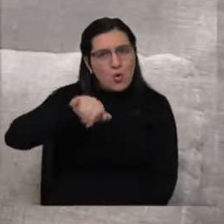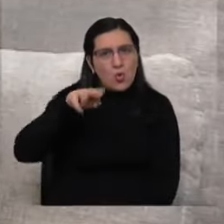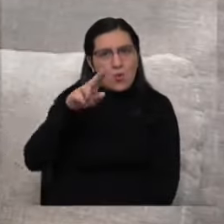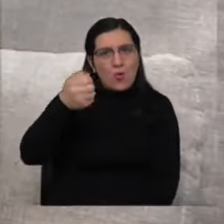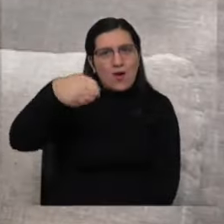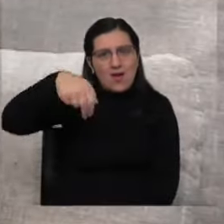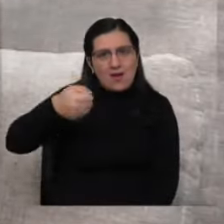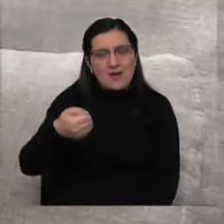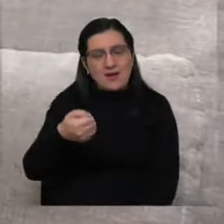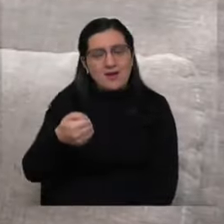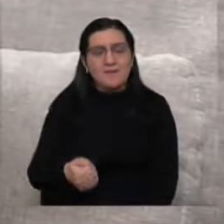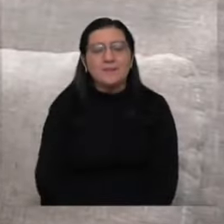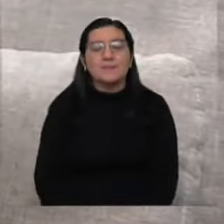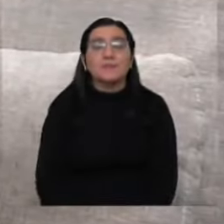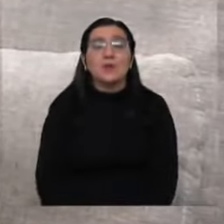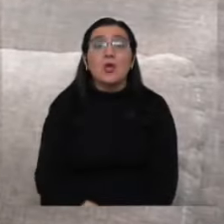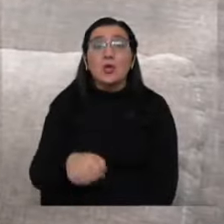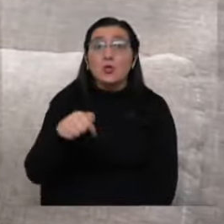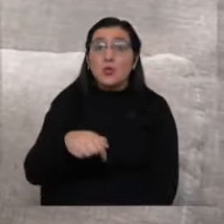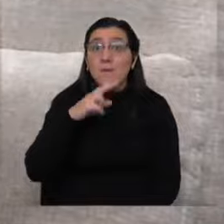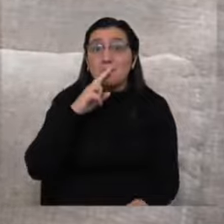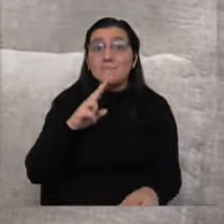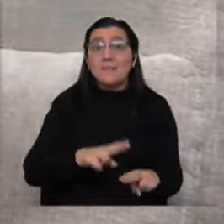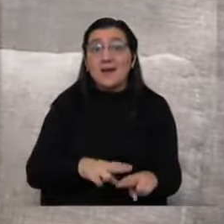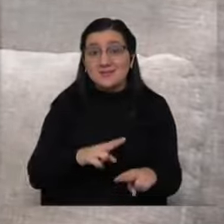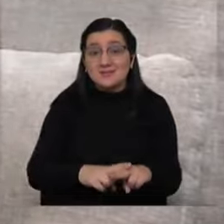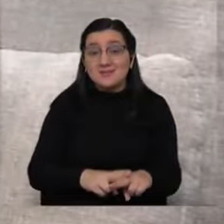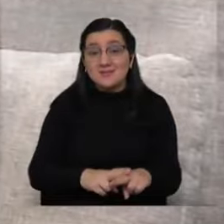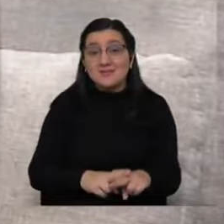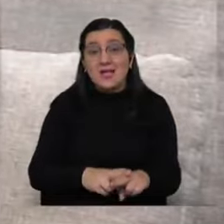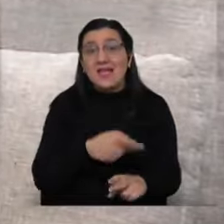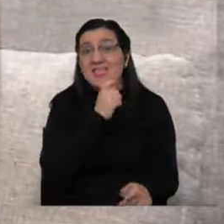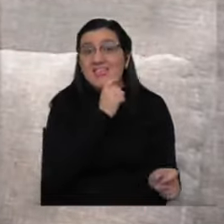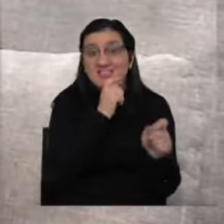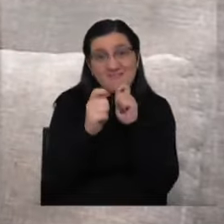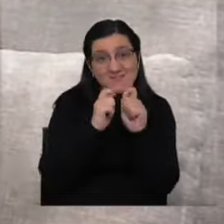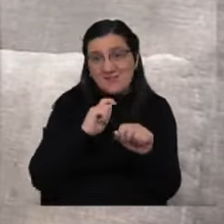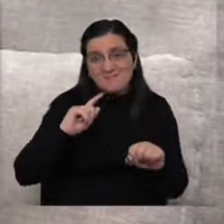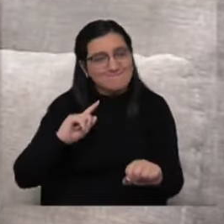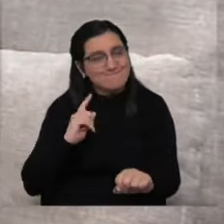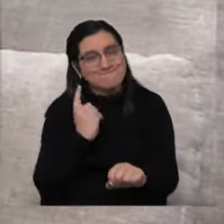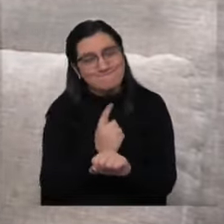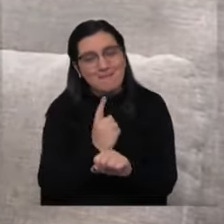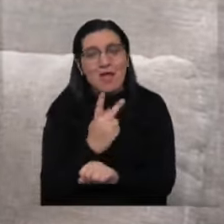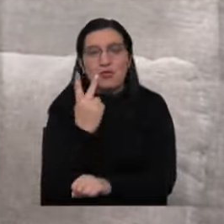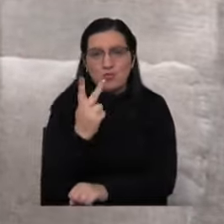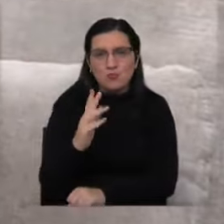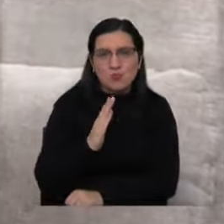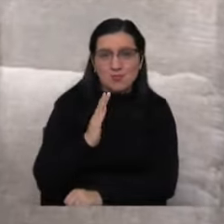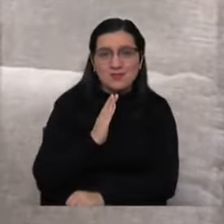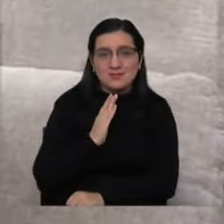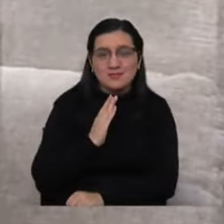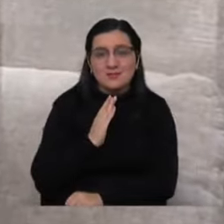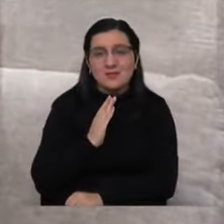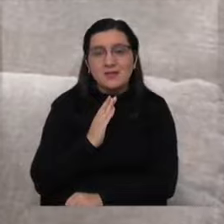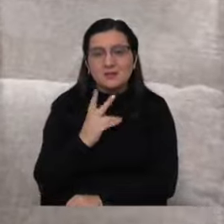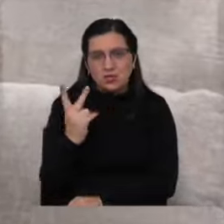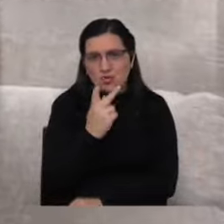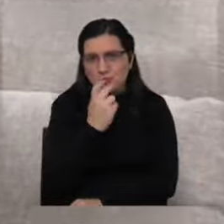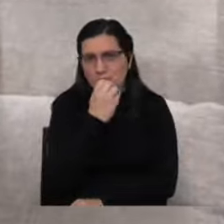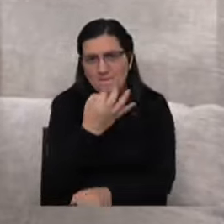maravilla Y hoy es martes y los martes en este programa son de entrevista central y vamos a tener a dos mujeres que además de dos grandes